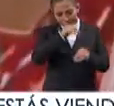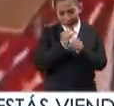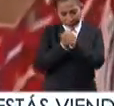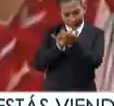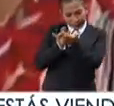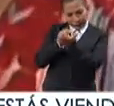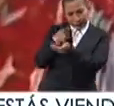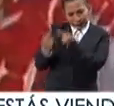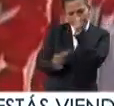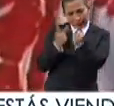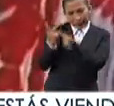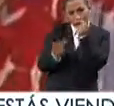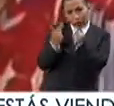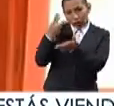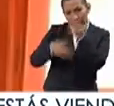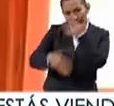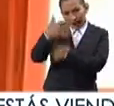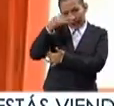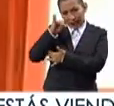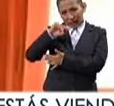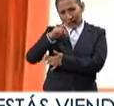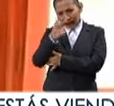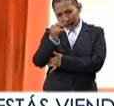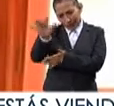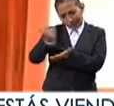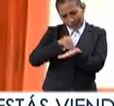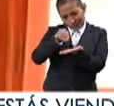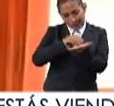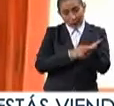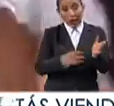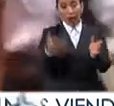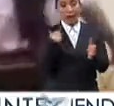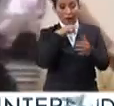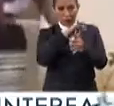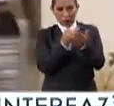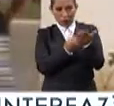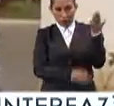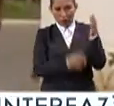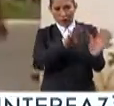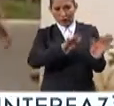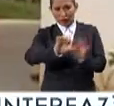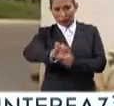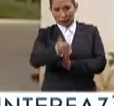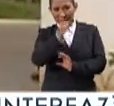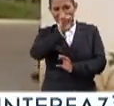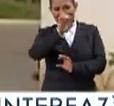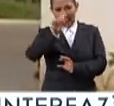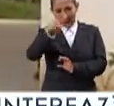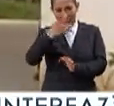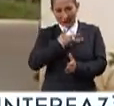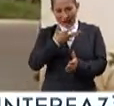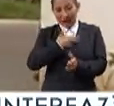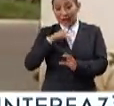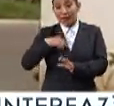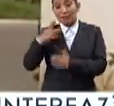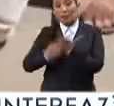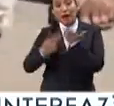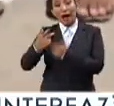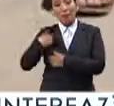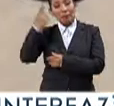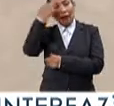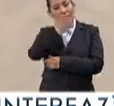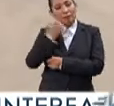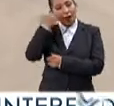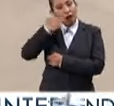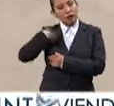de la encuesta intercensal 2015 del inegi del formato 911 de la secretaria de educación pública y del plan nacional para